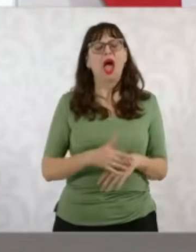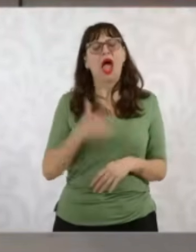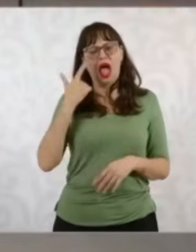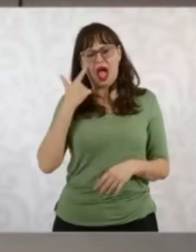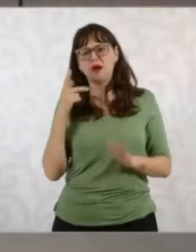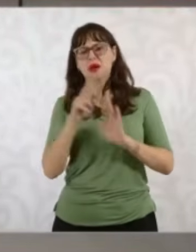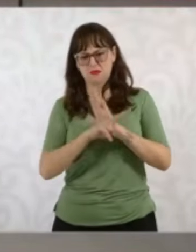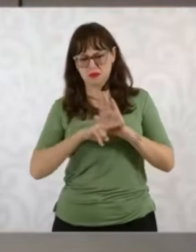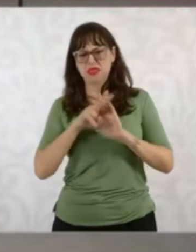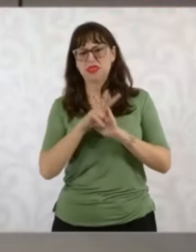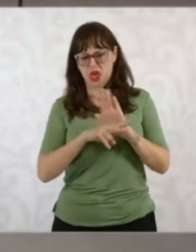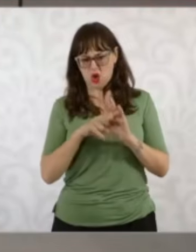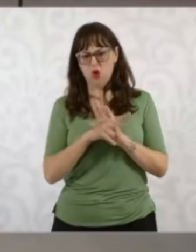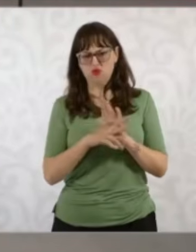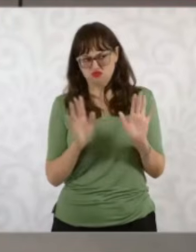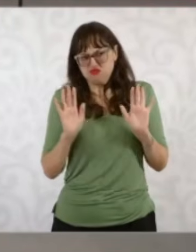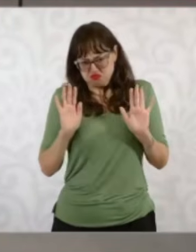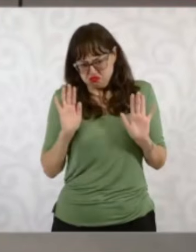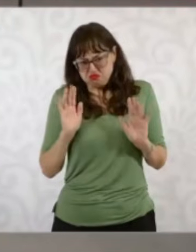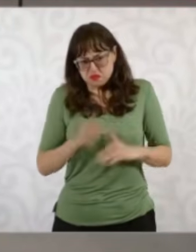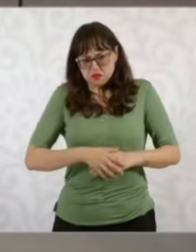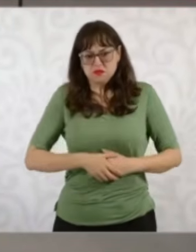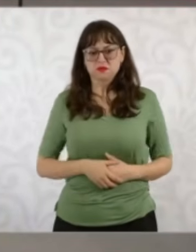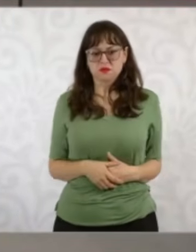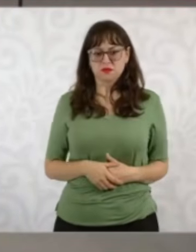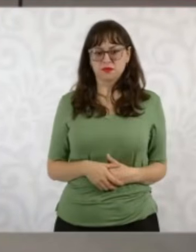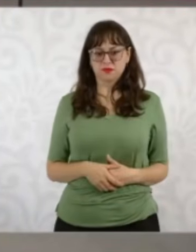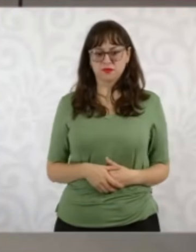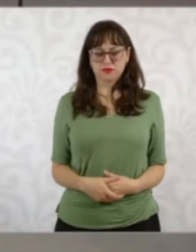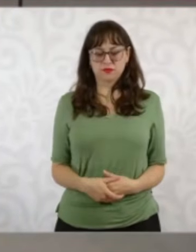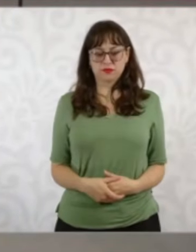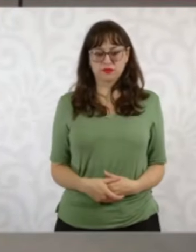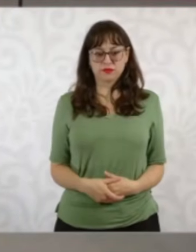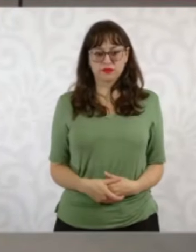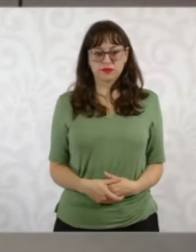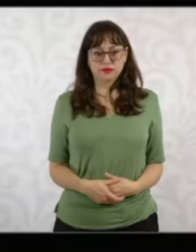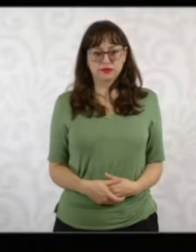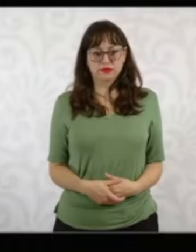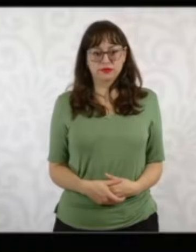video de cómo recibieron a la presidenta. Adelante.